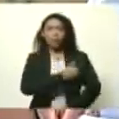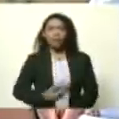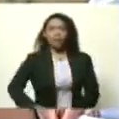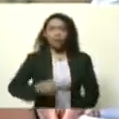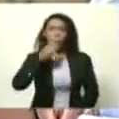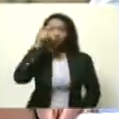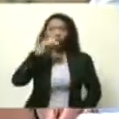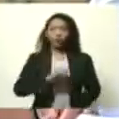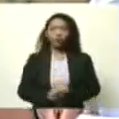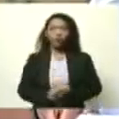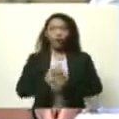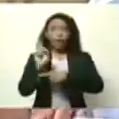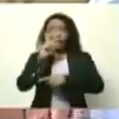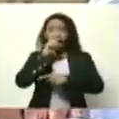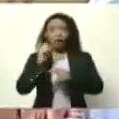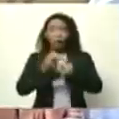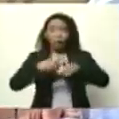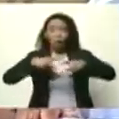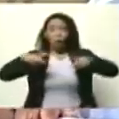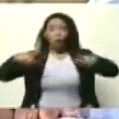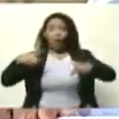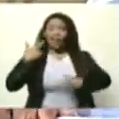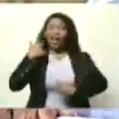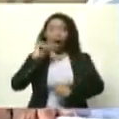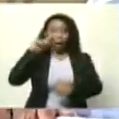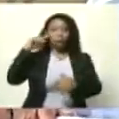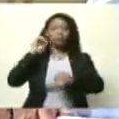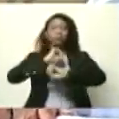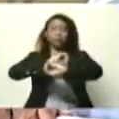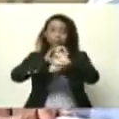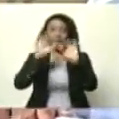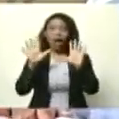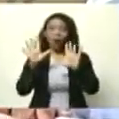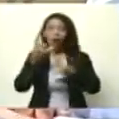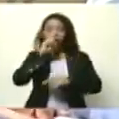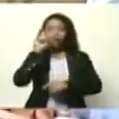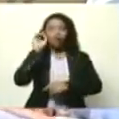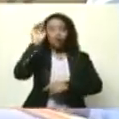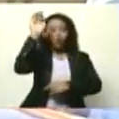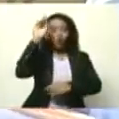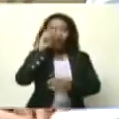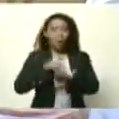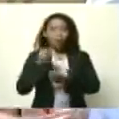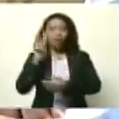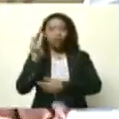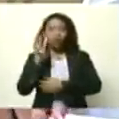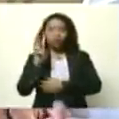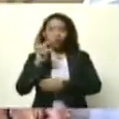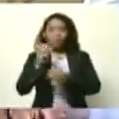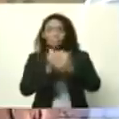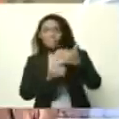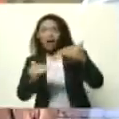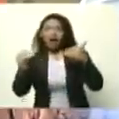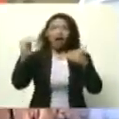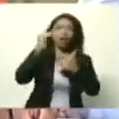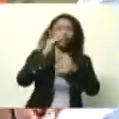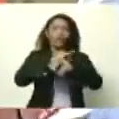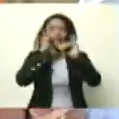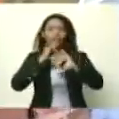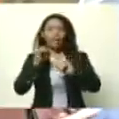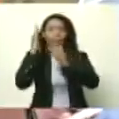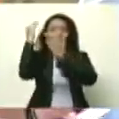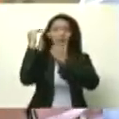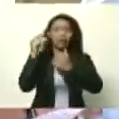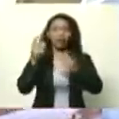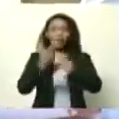Maduro, fue un año de crecimiento y tenemos la certeza que el año 2022 será de mayor felicidad, esperanza y